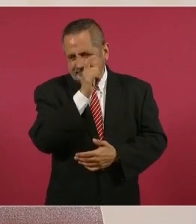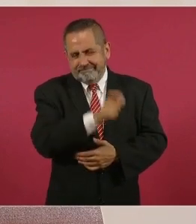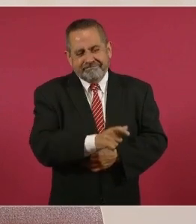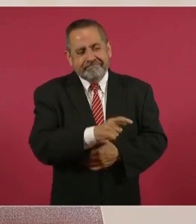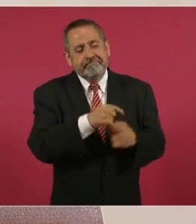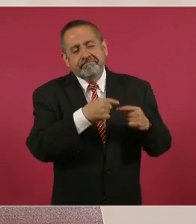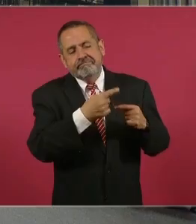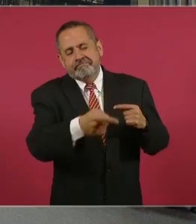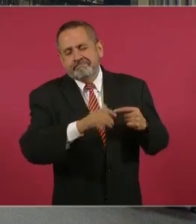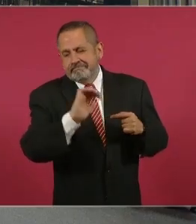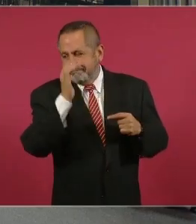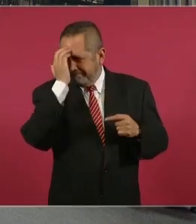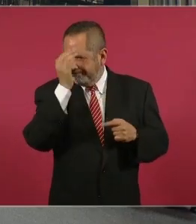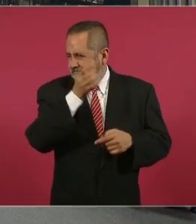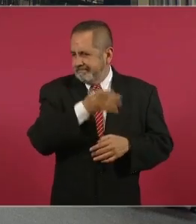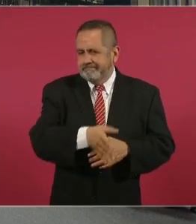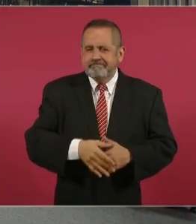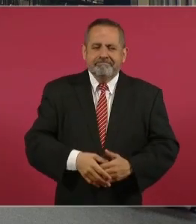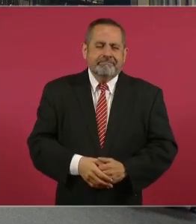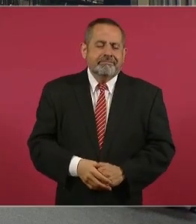predecibles.